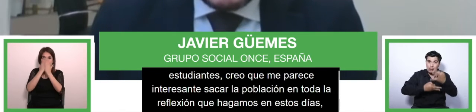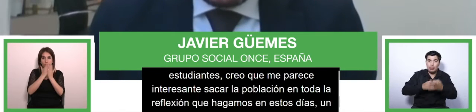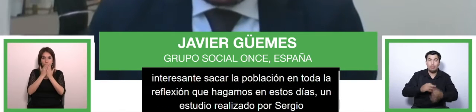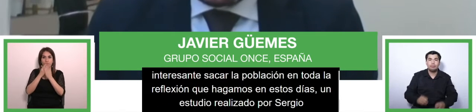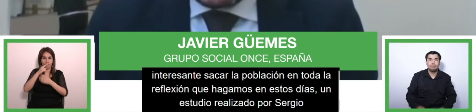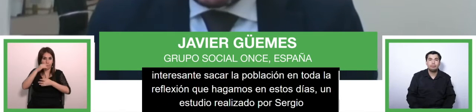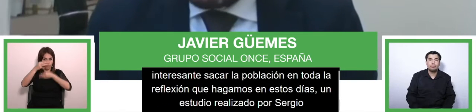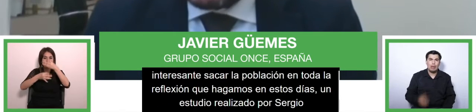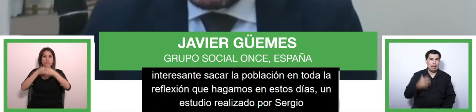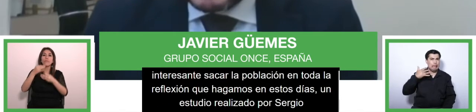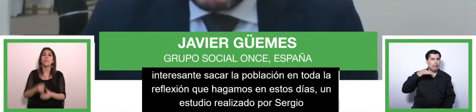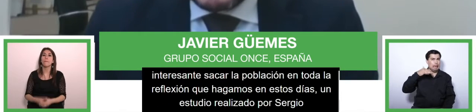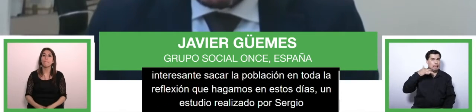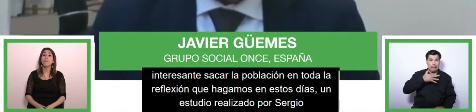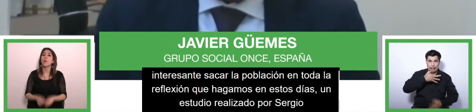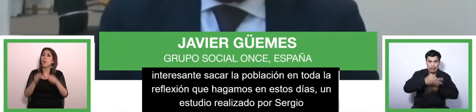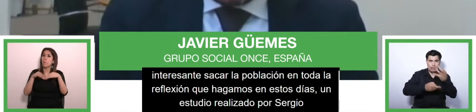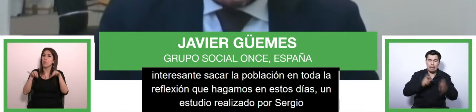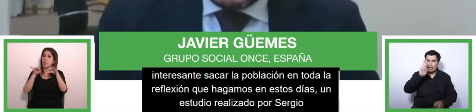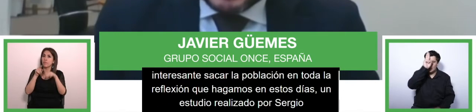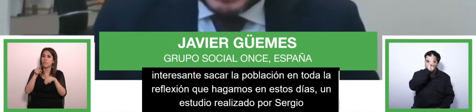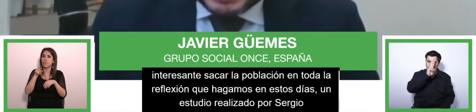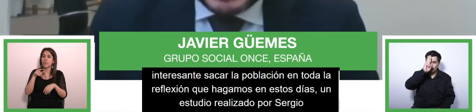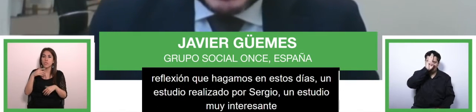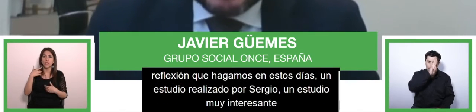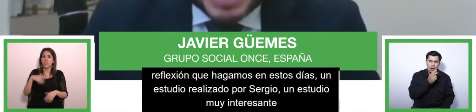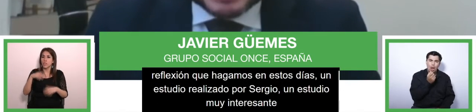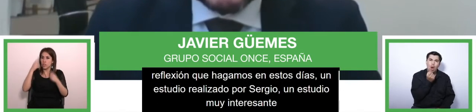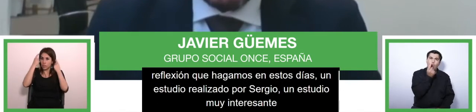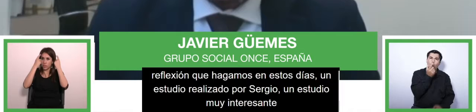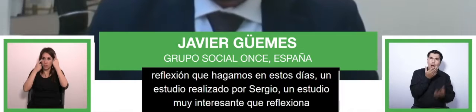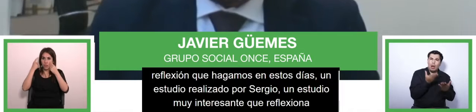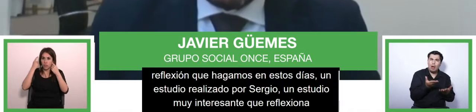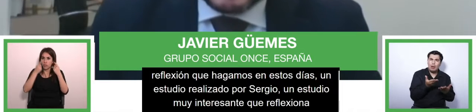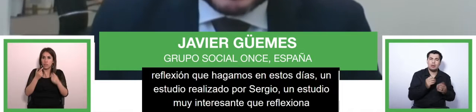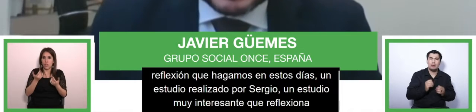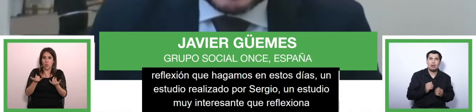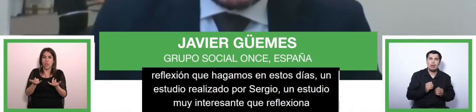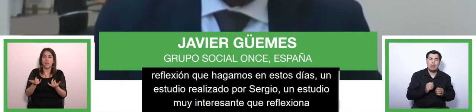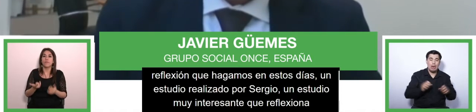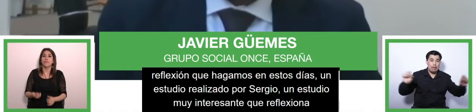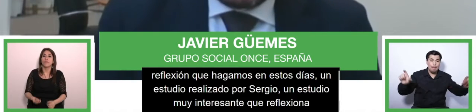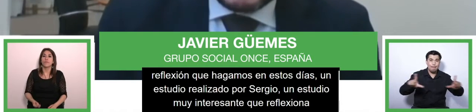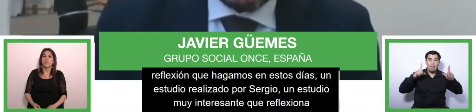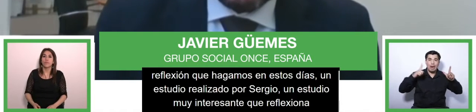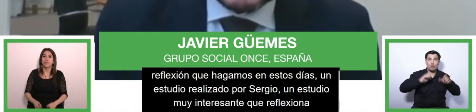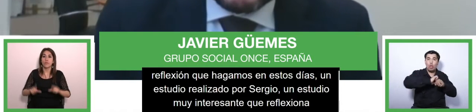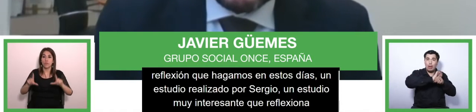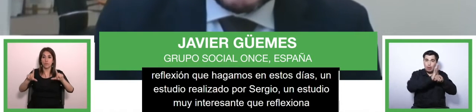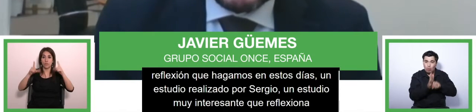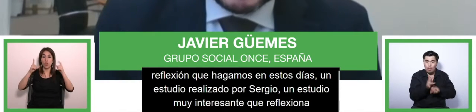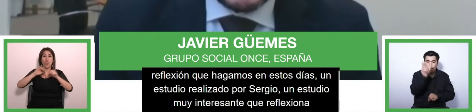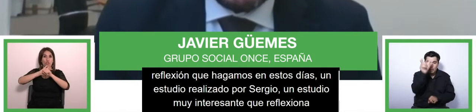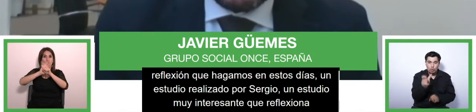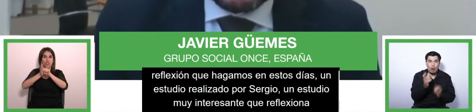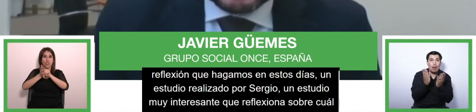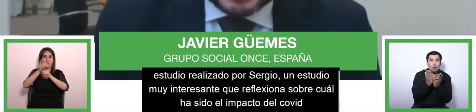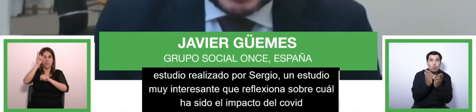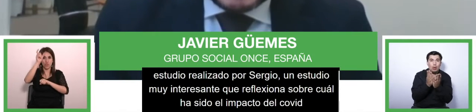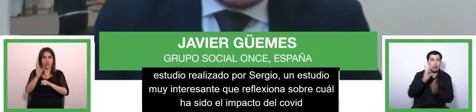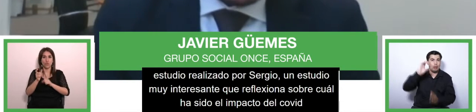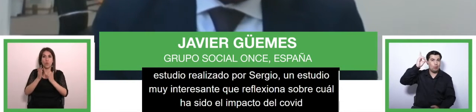interesante, que reflexiona también sobre cuál ha sido el impacto del COVID en los estudiantes con discapacidad en la